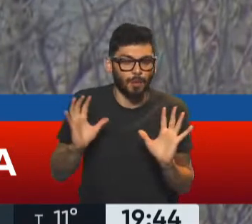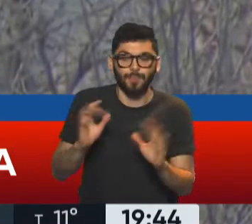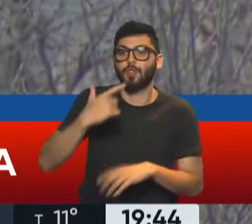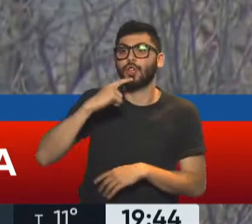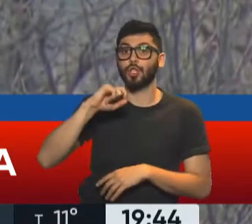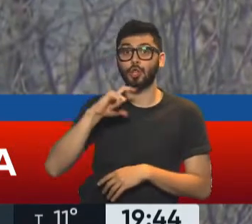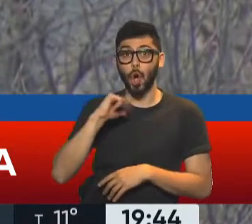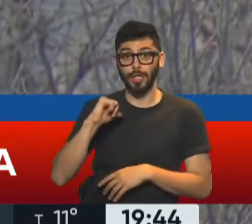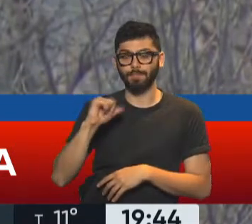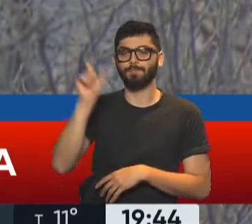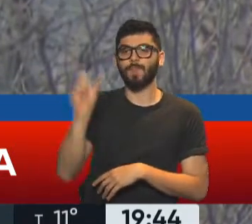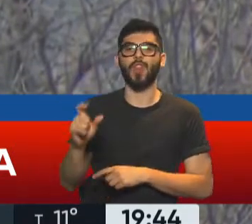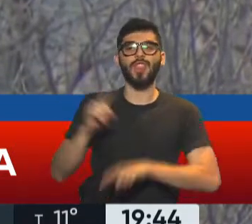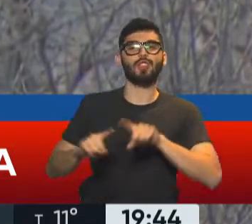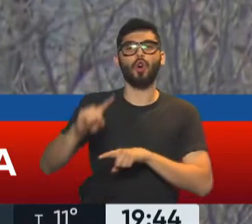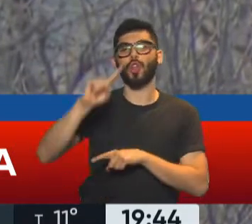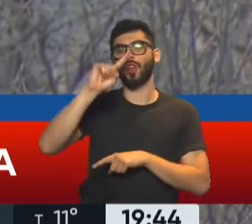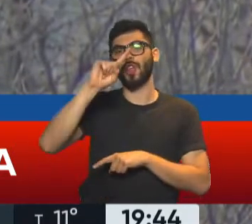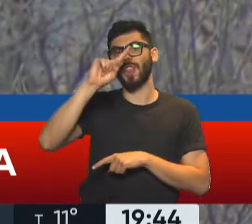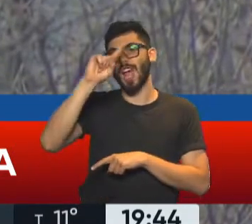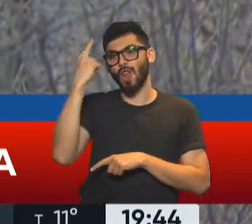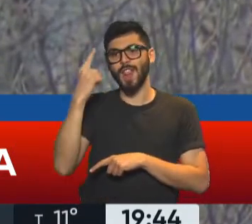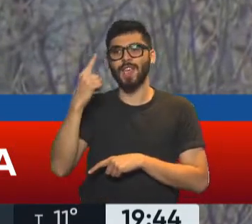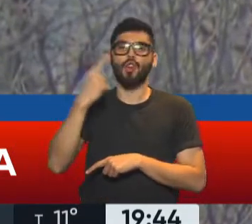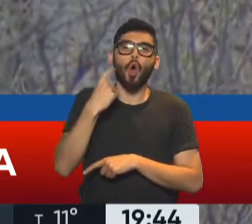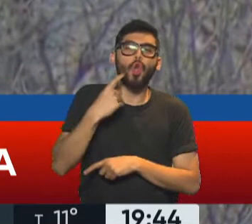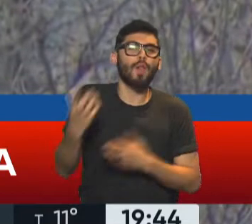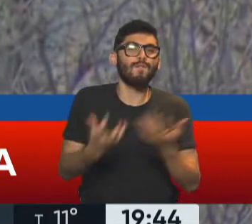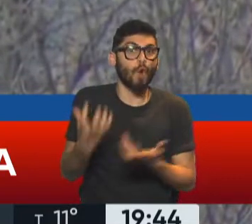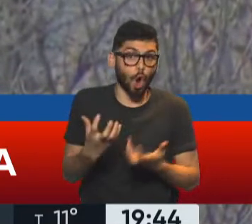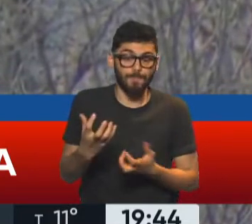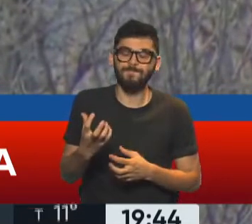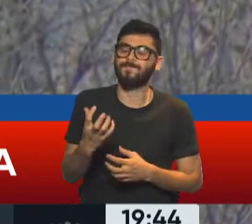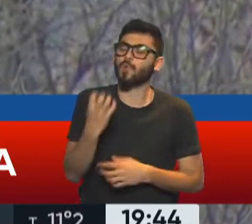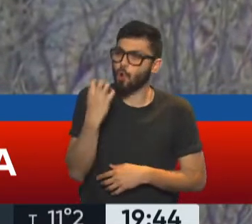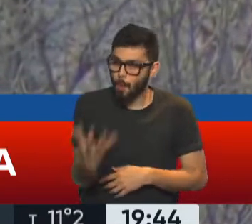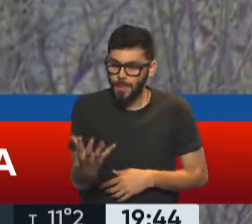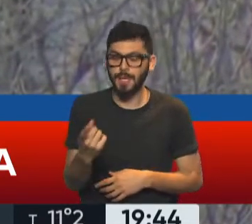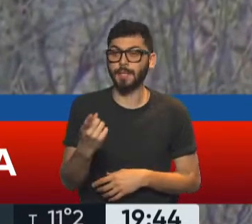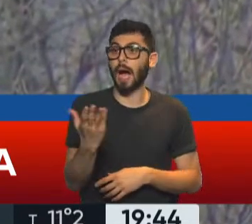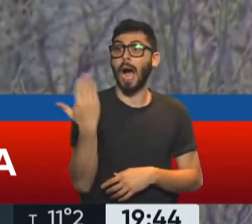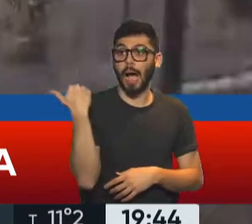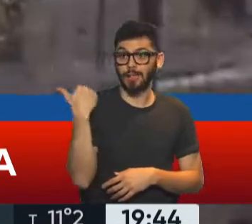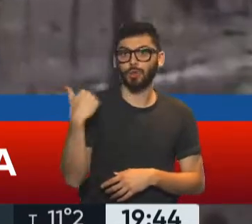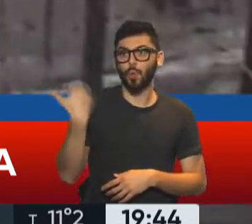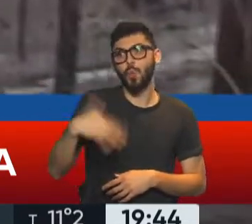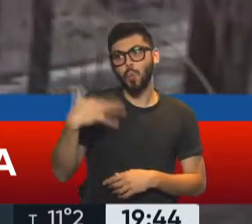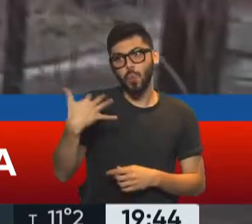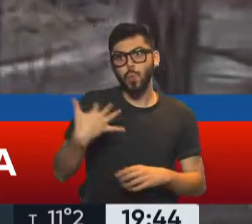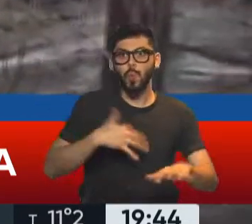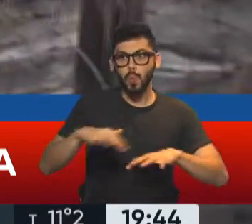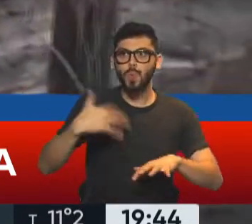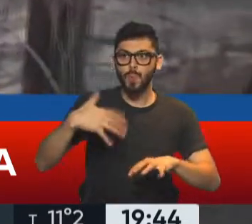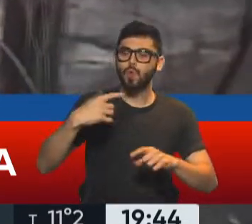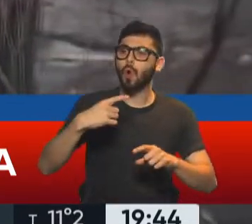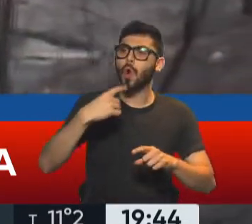él es el director nacional del sistema de manejo del fuego. ¿Cómo estás, Alberto? Bueno, intensa la jornada de ayer. ¿Qué sucedió con estos focos que